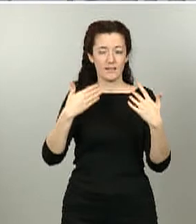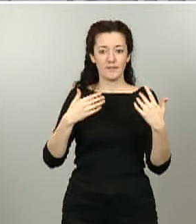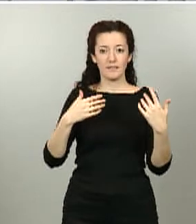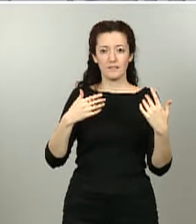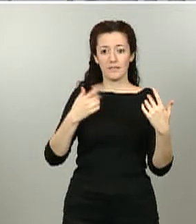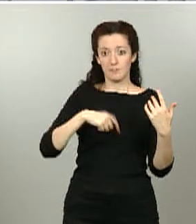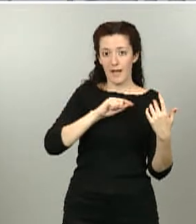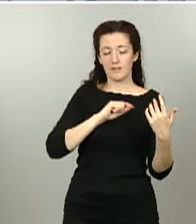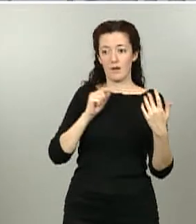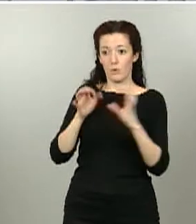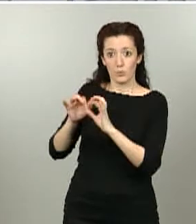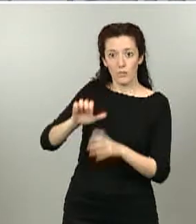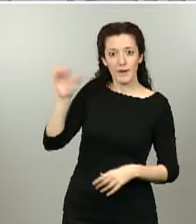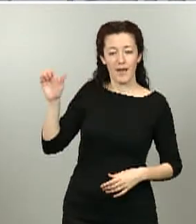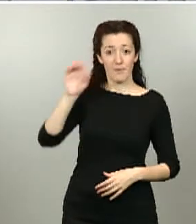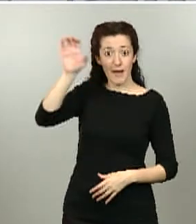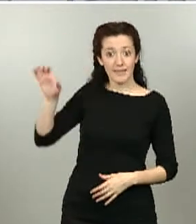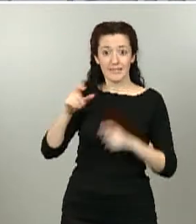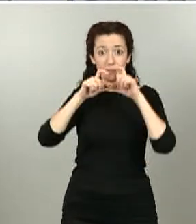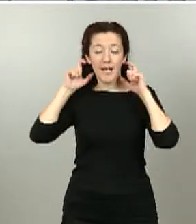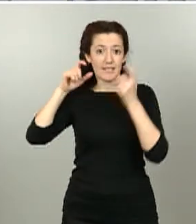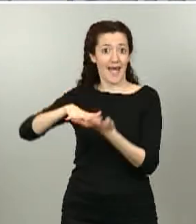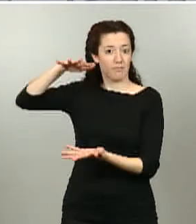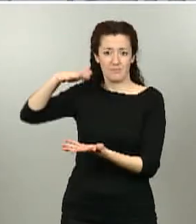prudentes a la hora de hacer recomendaciones que no se podían aplicar.